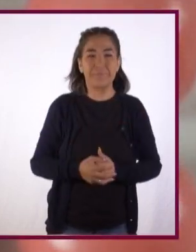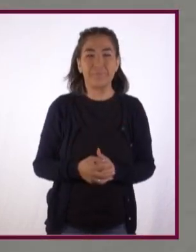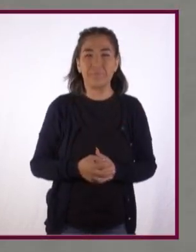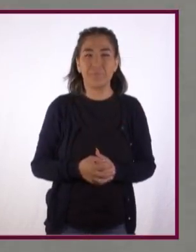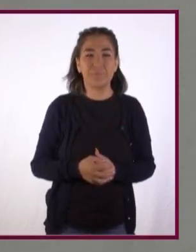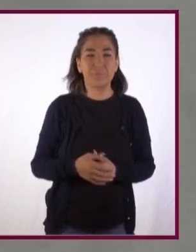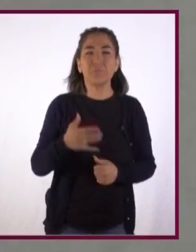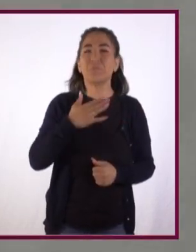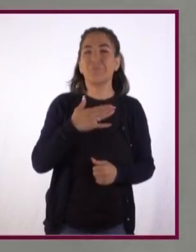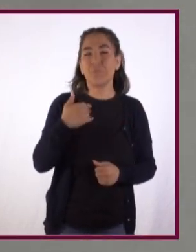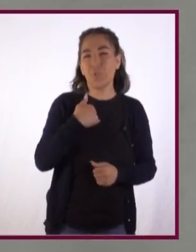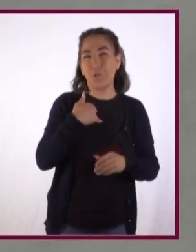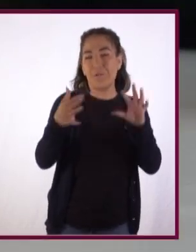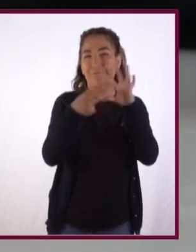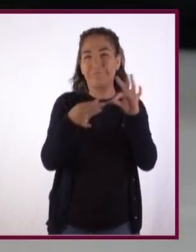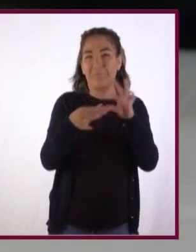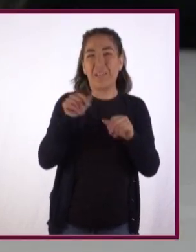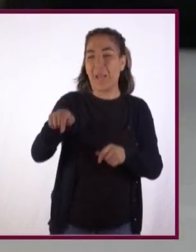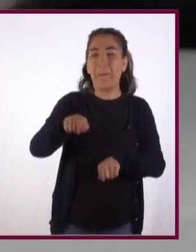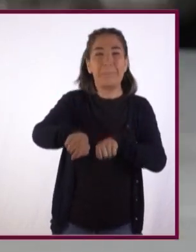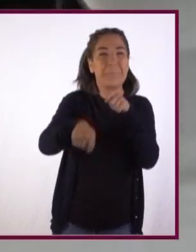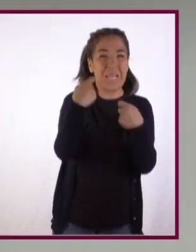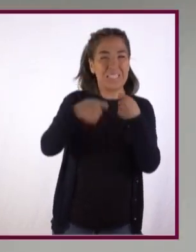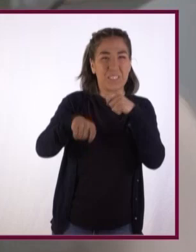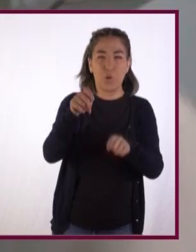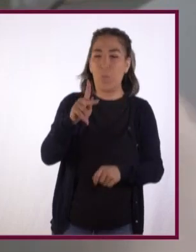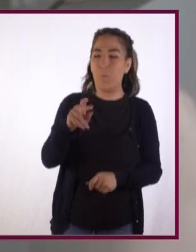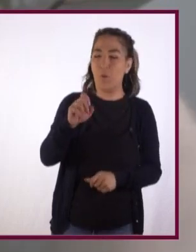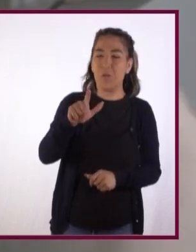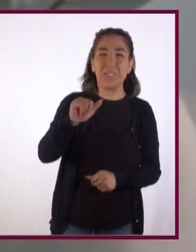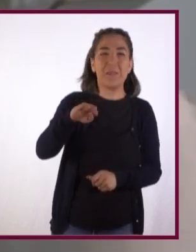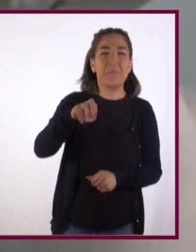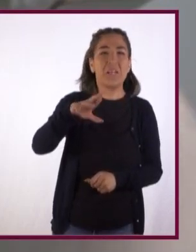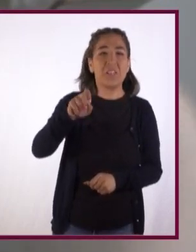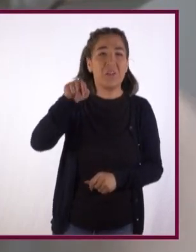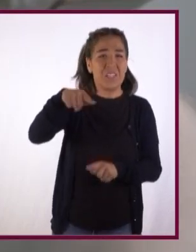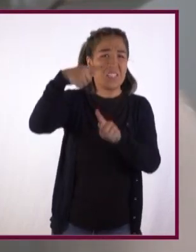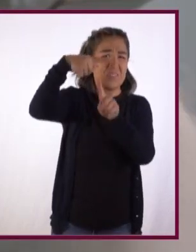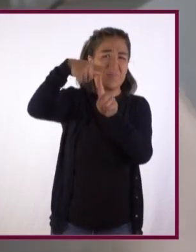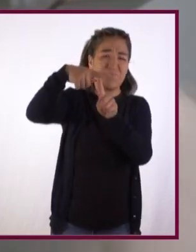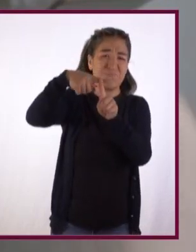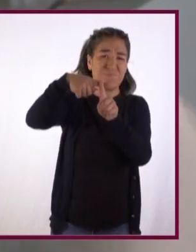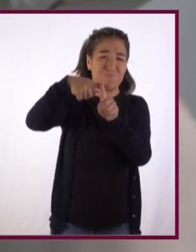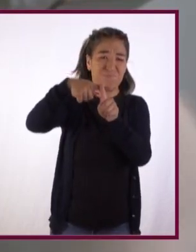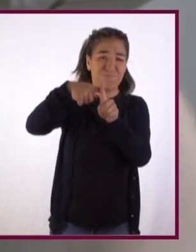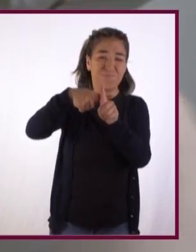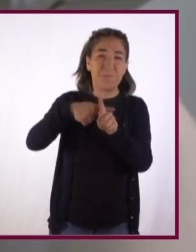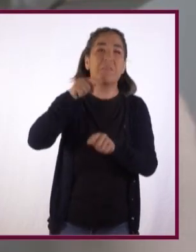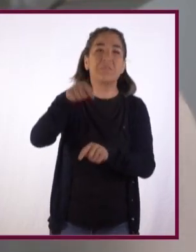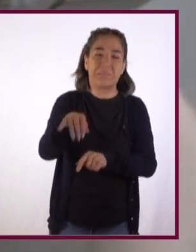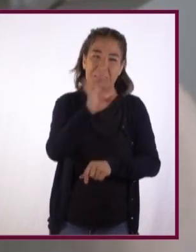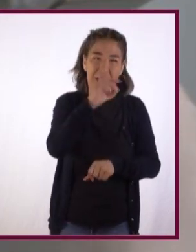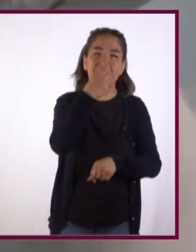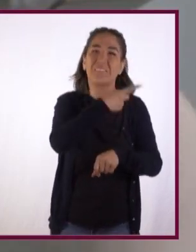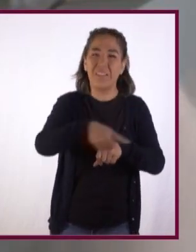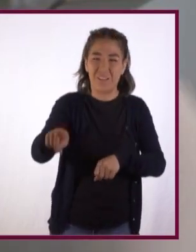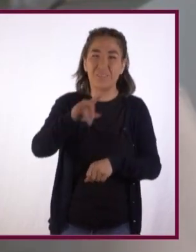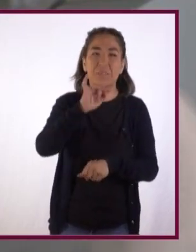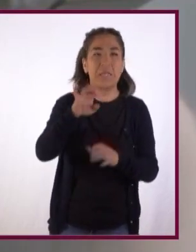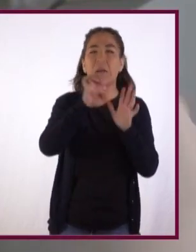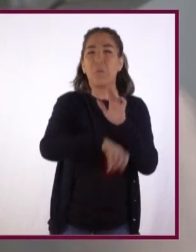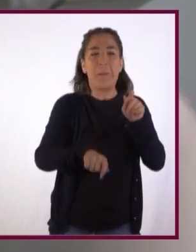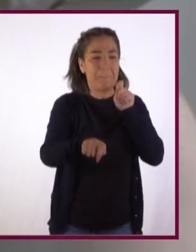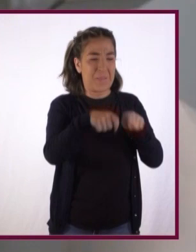si yo hablo de un polímero, de un plástico, variaciones de decenas de grados sí le hacen daño. Yo puedo tener